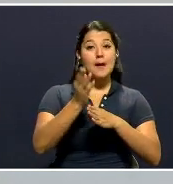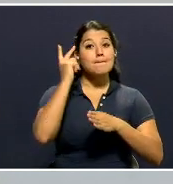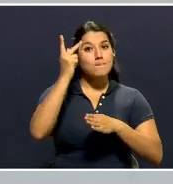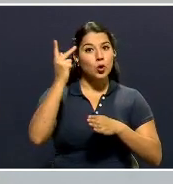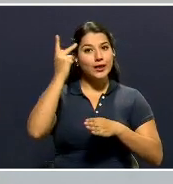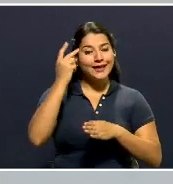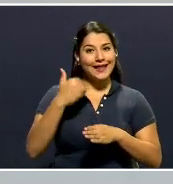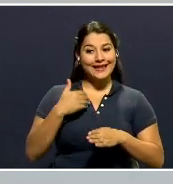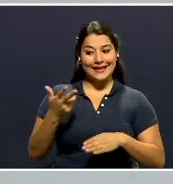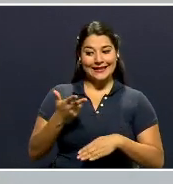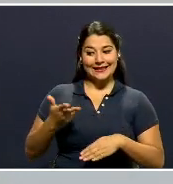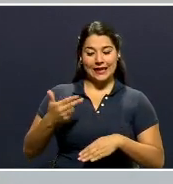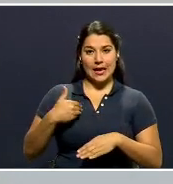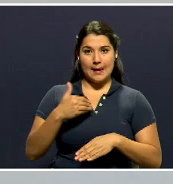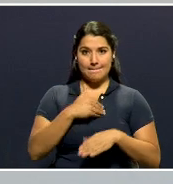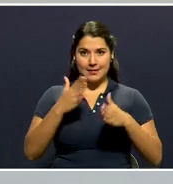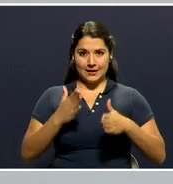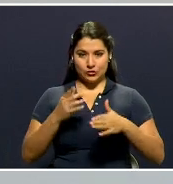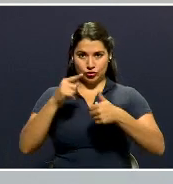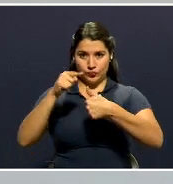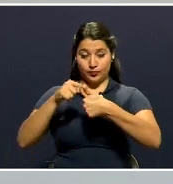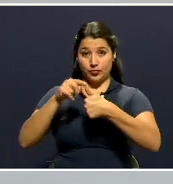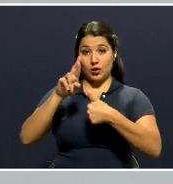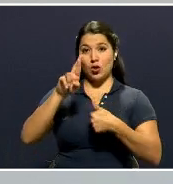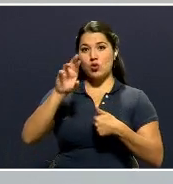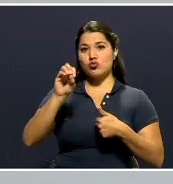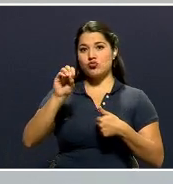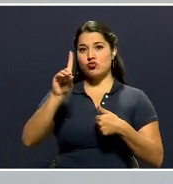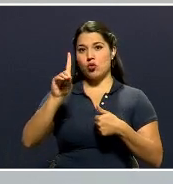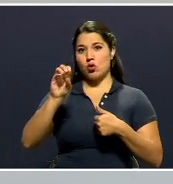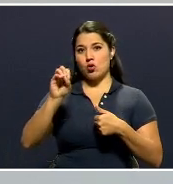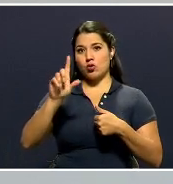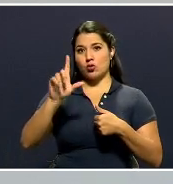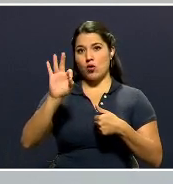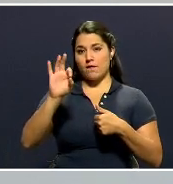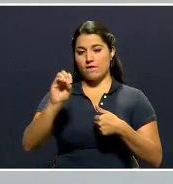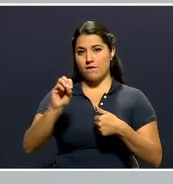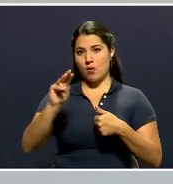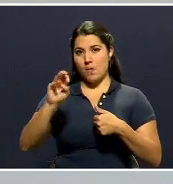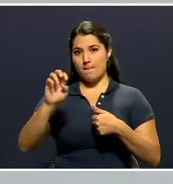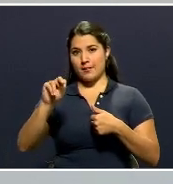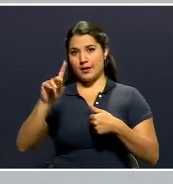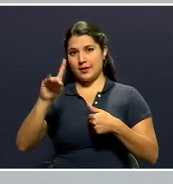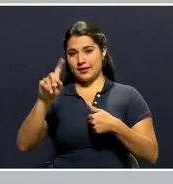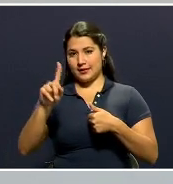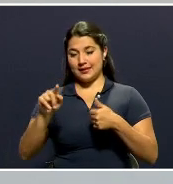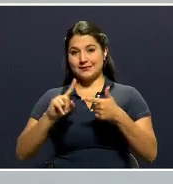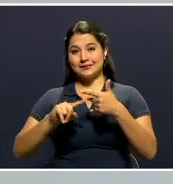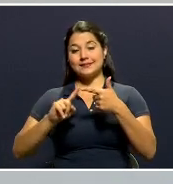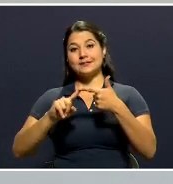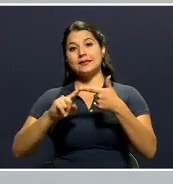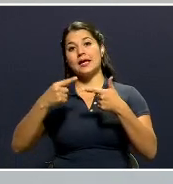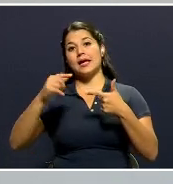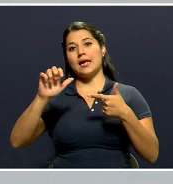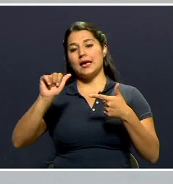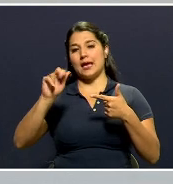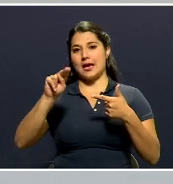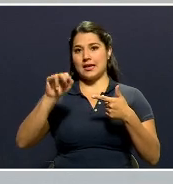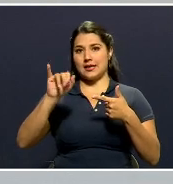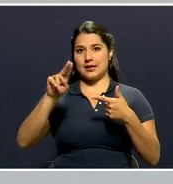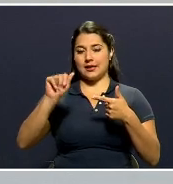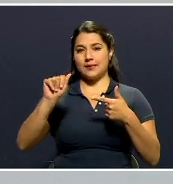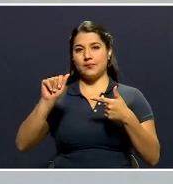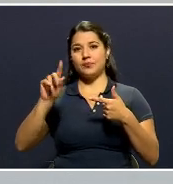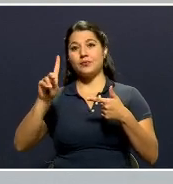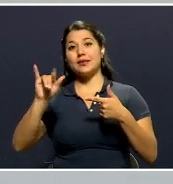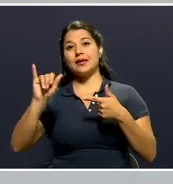3 ministros. Estamos hablando de don Rodolfo Méndez, también de doña Yanina Dinarte y de Silvia Lara. Precisamente, bueno, tal y como